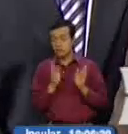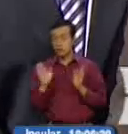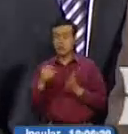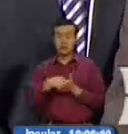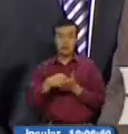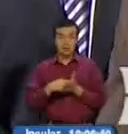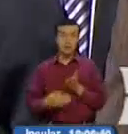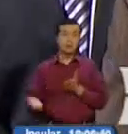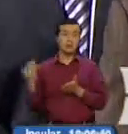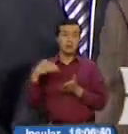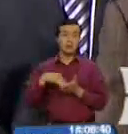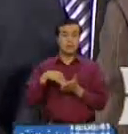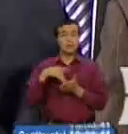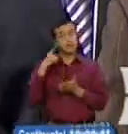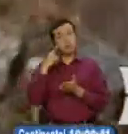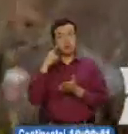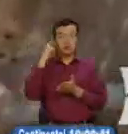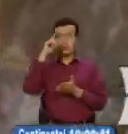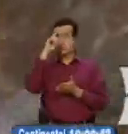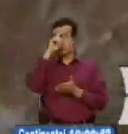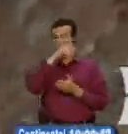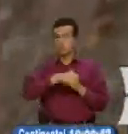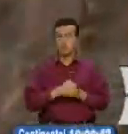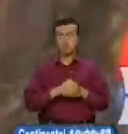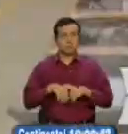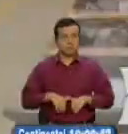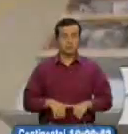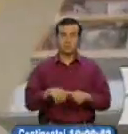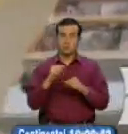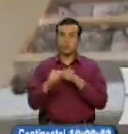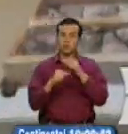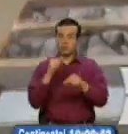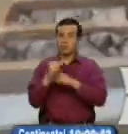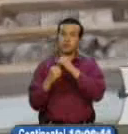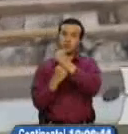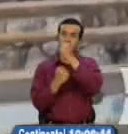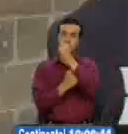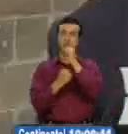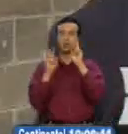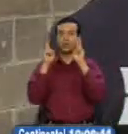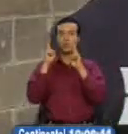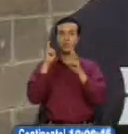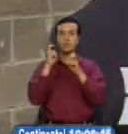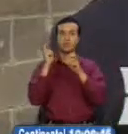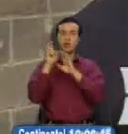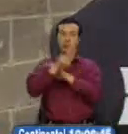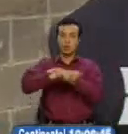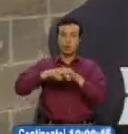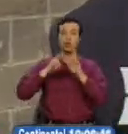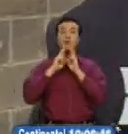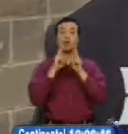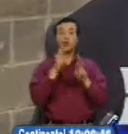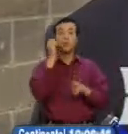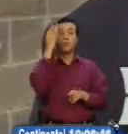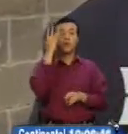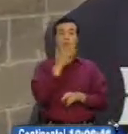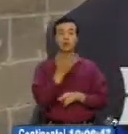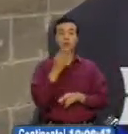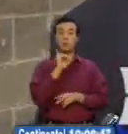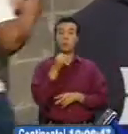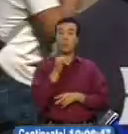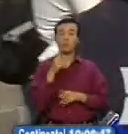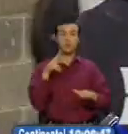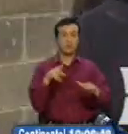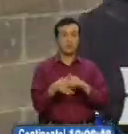la ratificación está un poco más complicada. Y seguir consolidando inversiones en minería. Es Río Blanco, que tendremos el día jueves